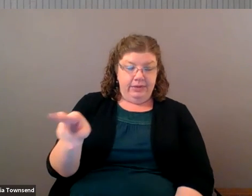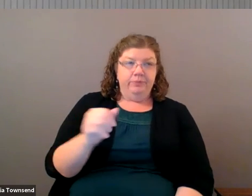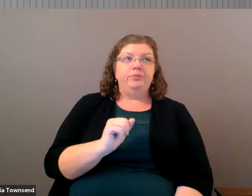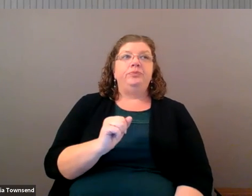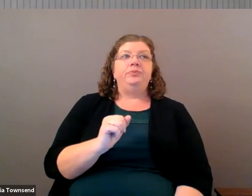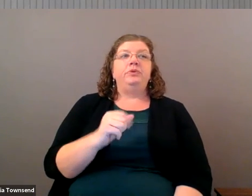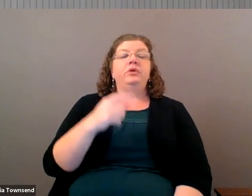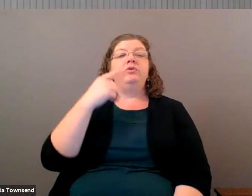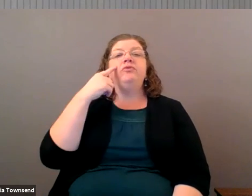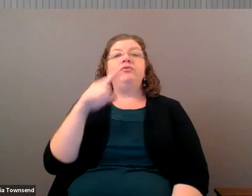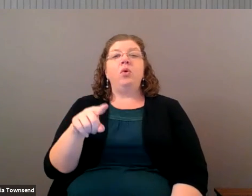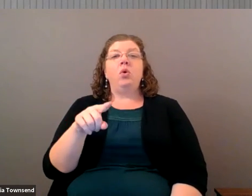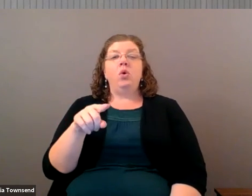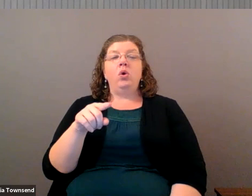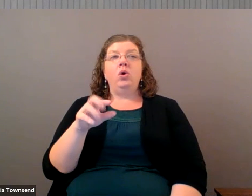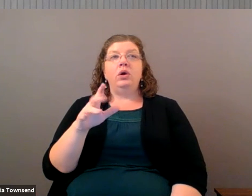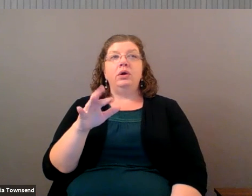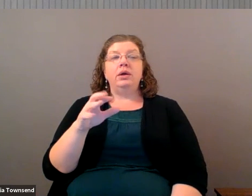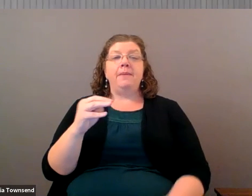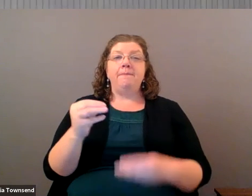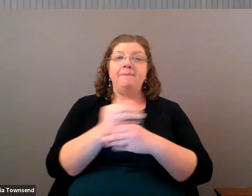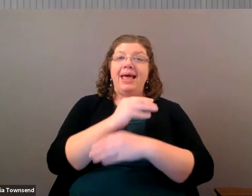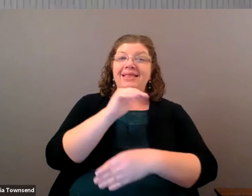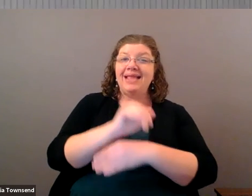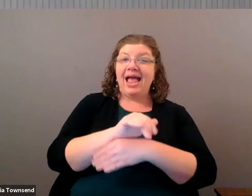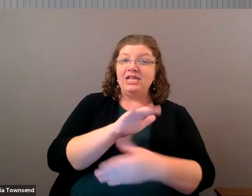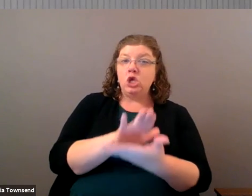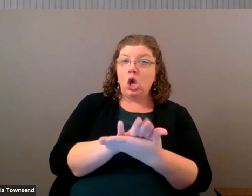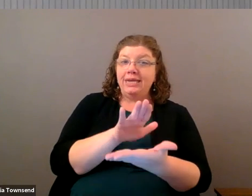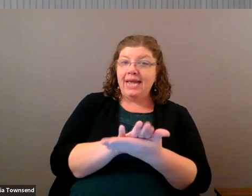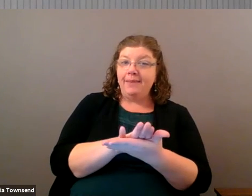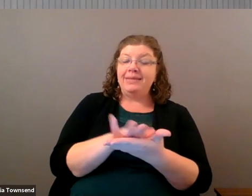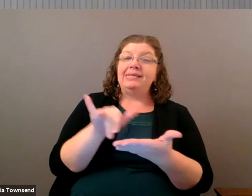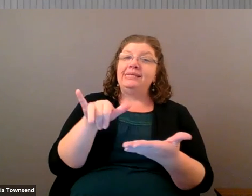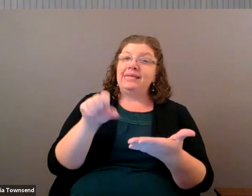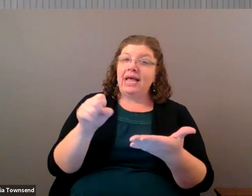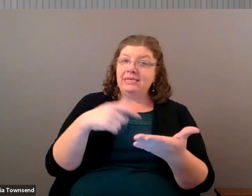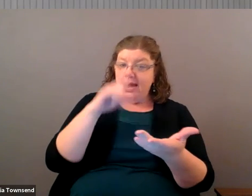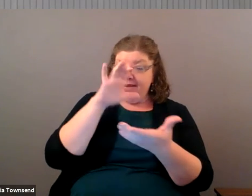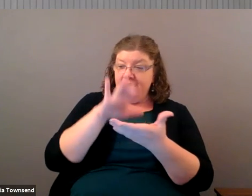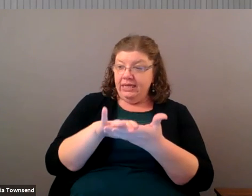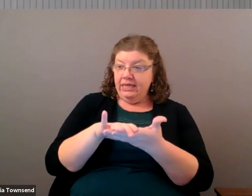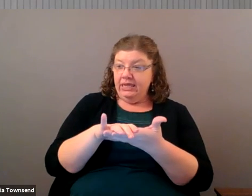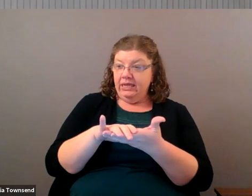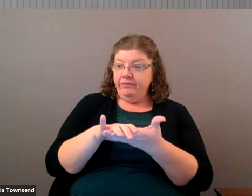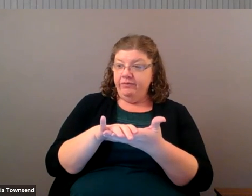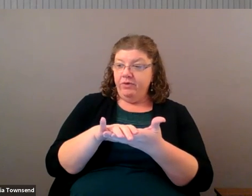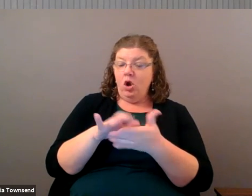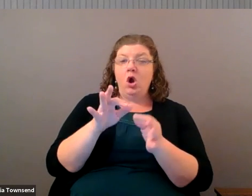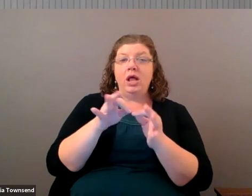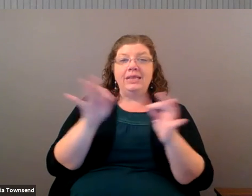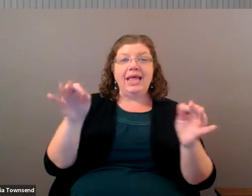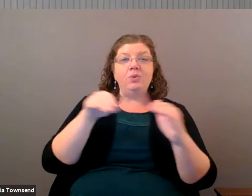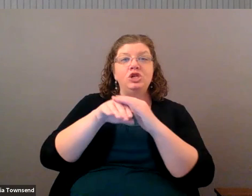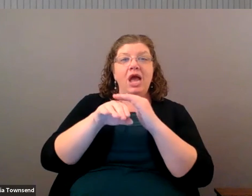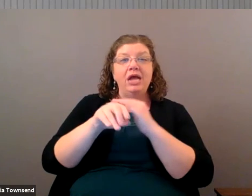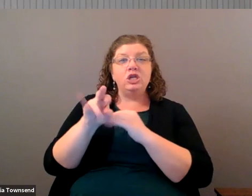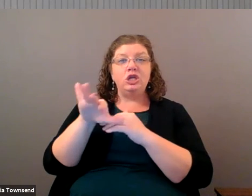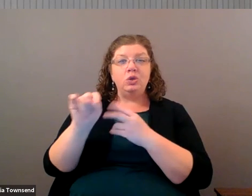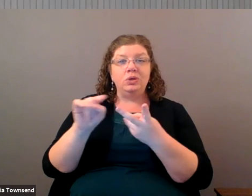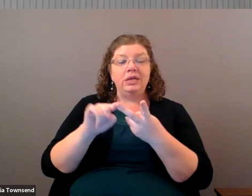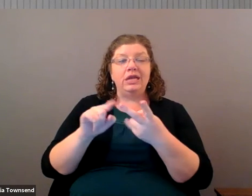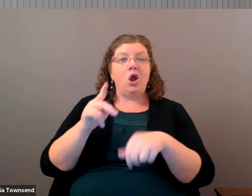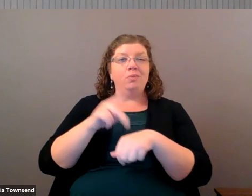22. En términos de las noches de matemáticas en la escuela, sí. Creo que nuestra unidad de acceso lingüístico y nuestros